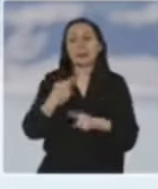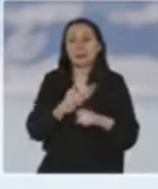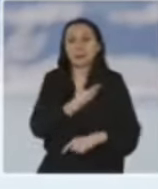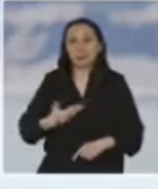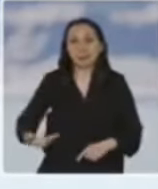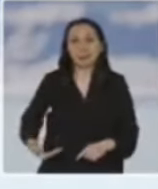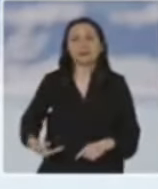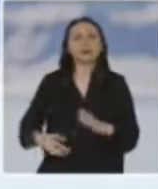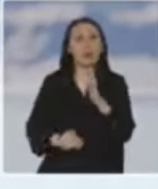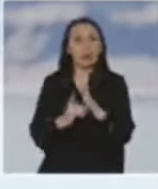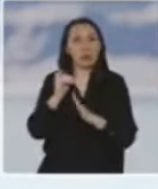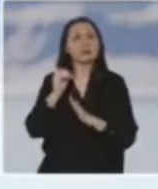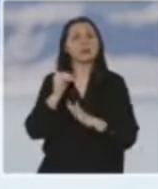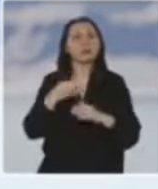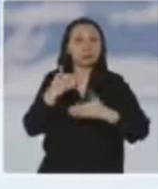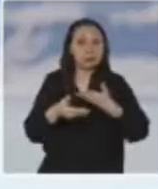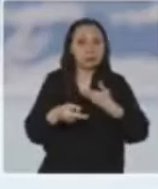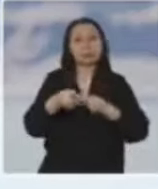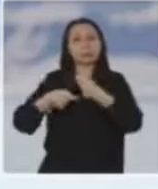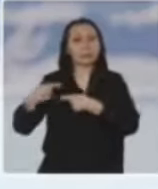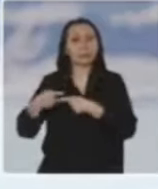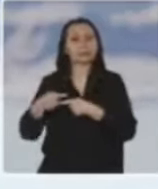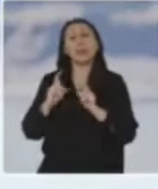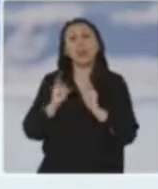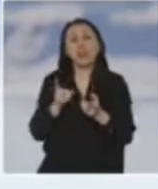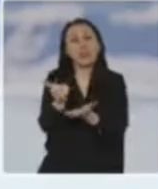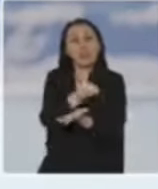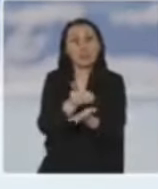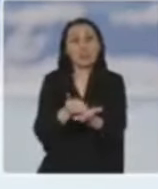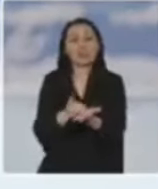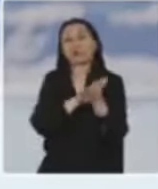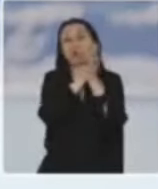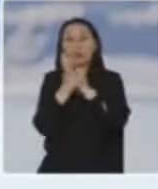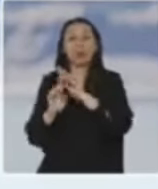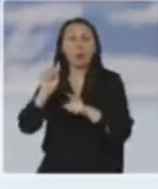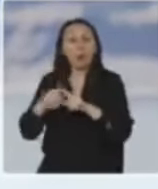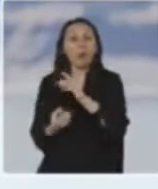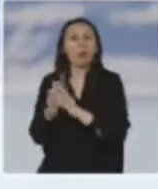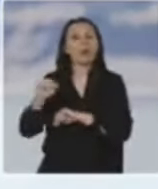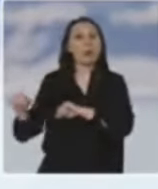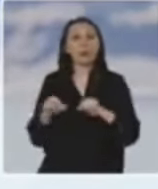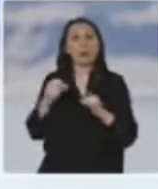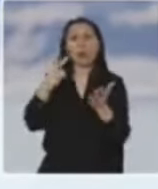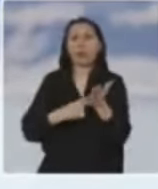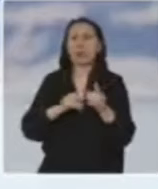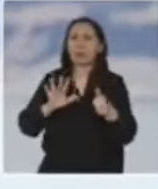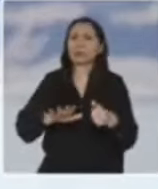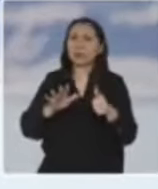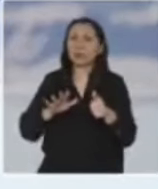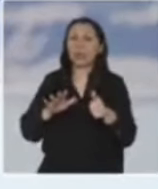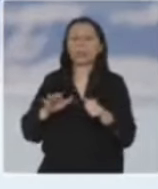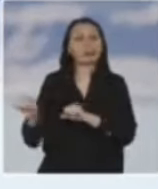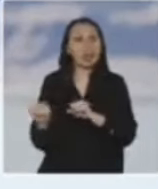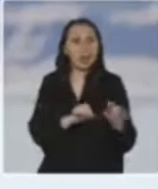que ha tenido un desarrollo que ha tenido marchas y contramarchas hubo que diseñar todo de nuevo después del terremoto del 2016 el